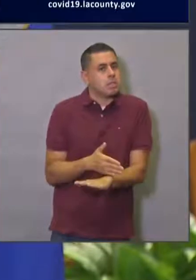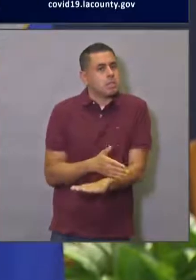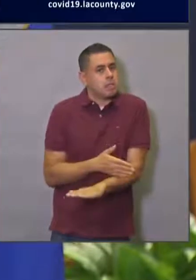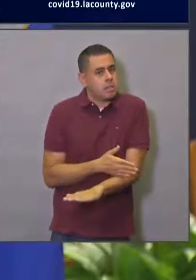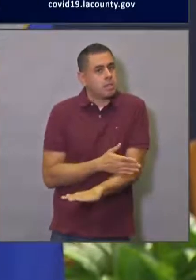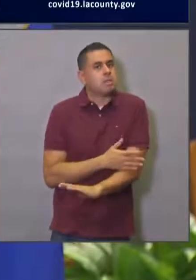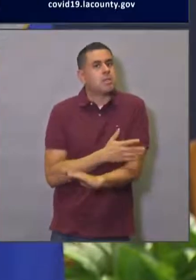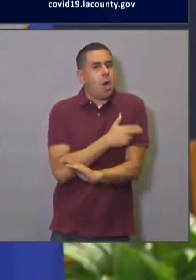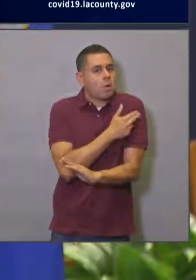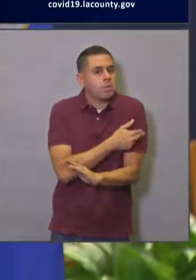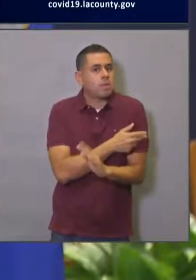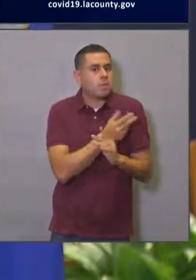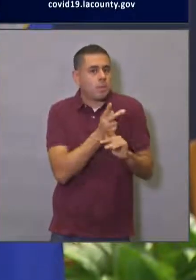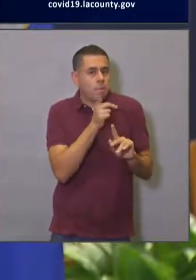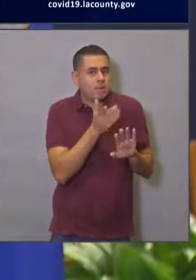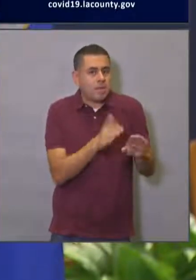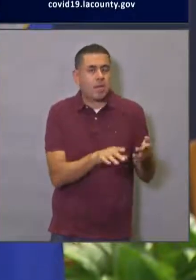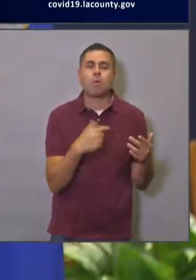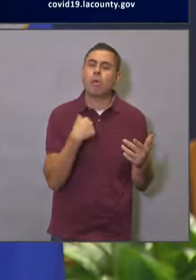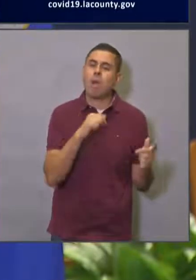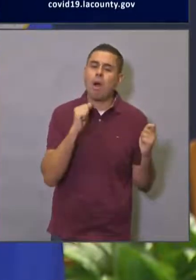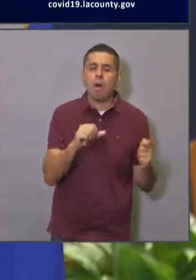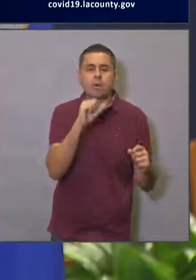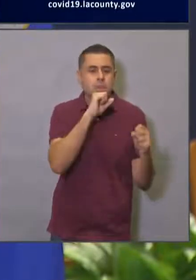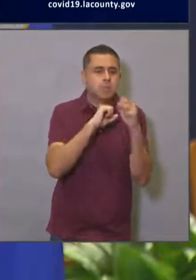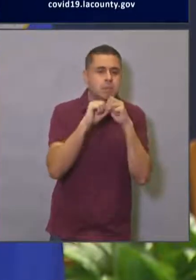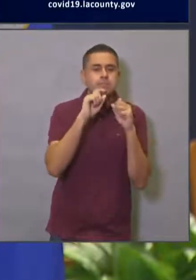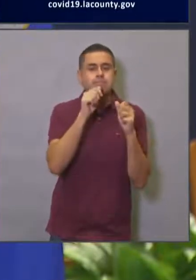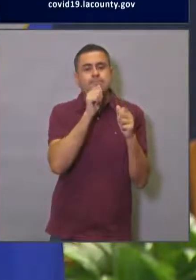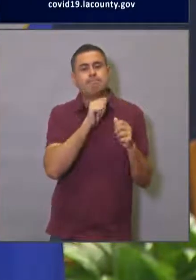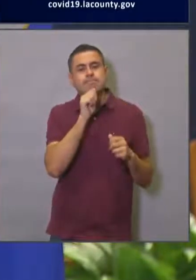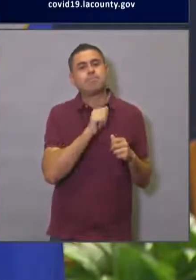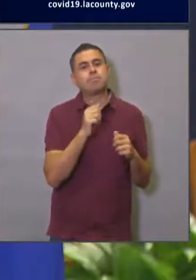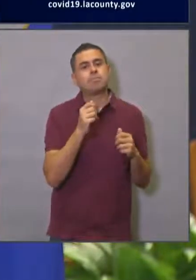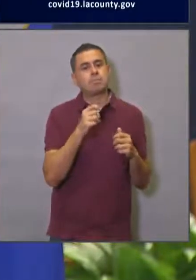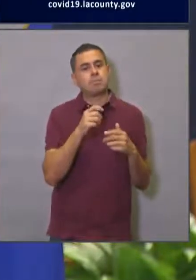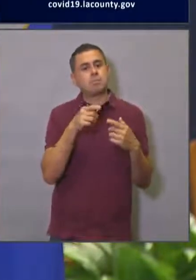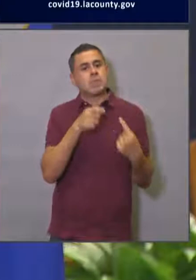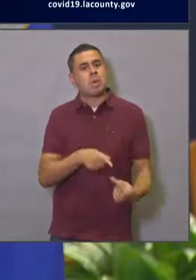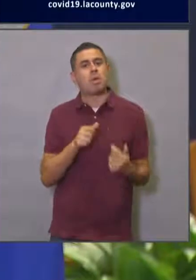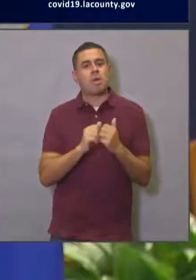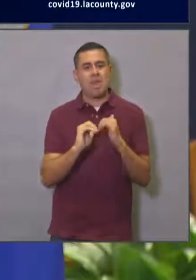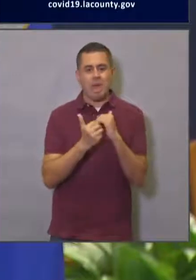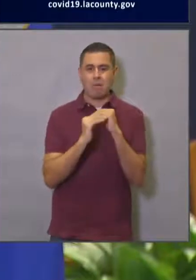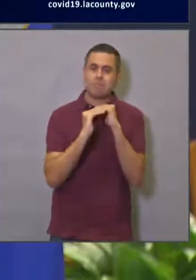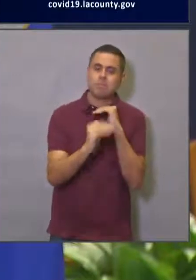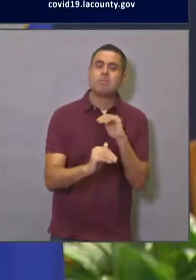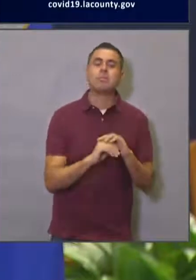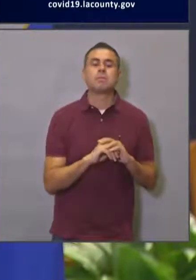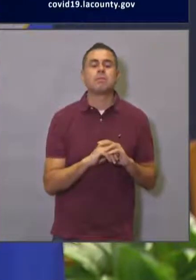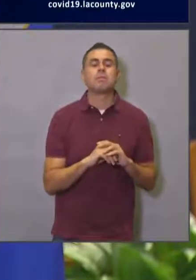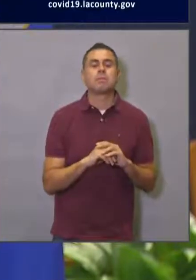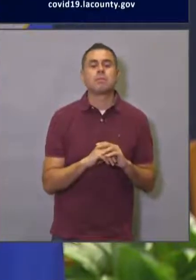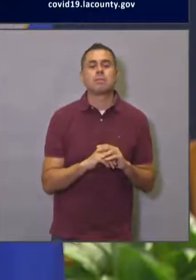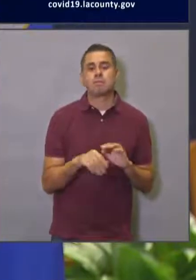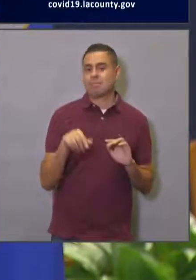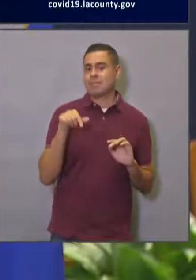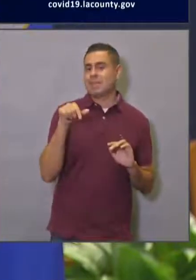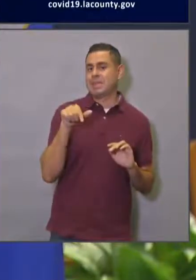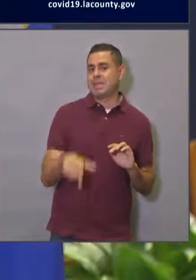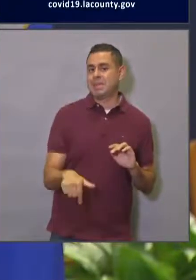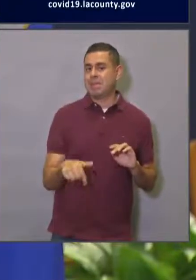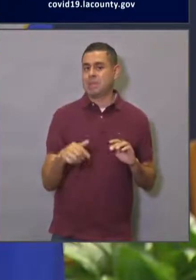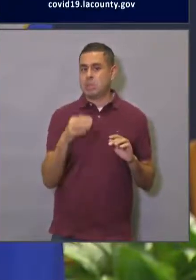simple y adaptarnos a esta pandemia en nuestra vida diaria. A medida que vamos entrando en estos meses de